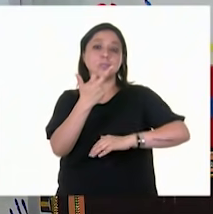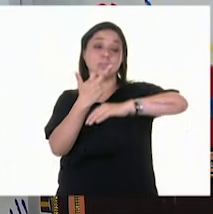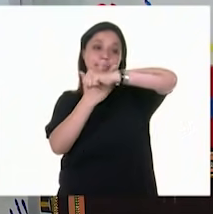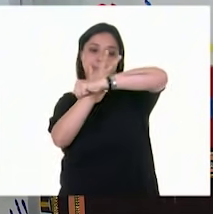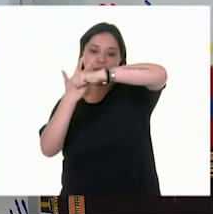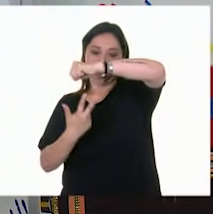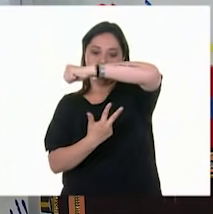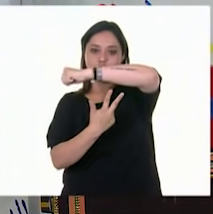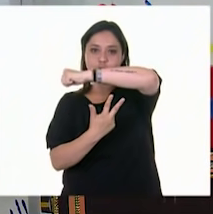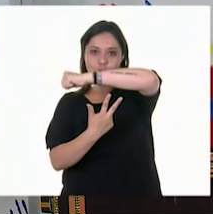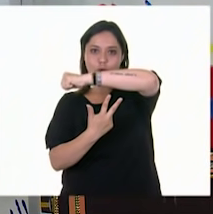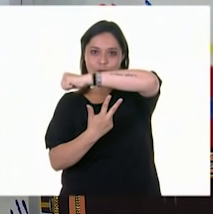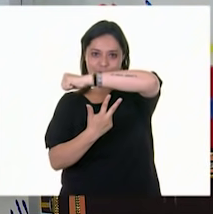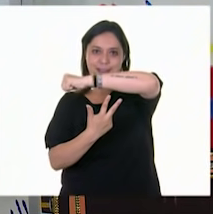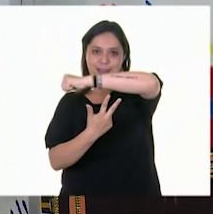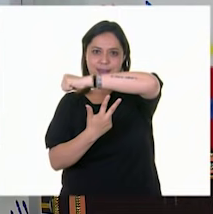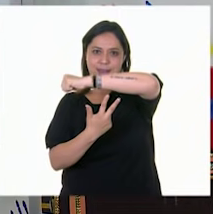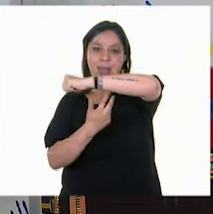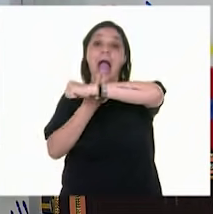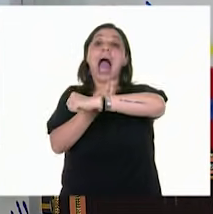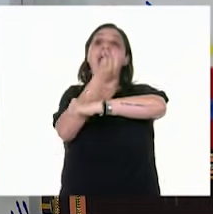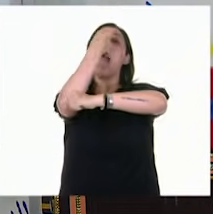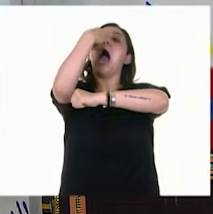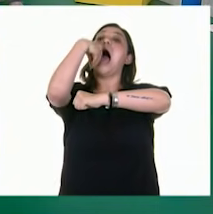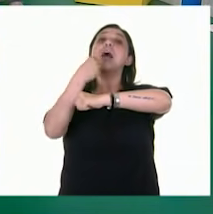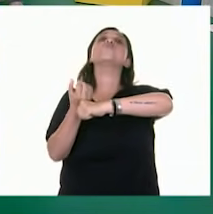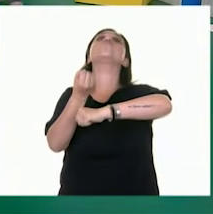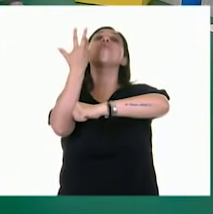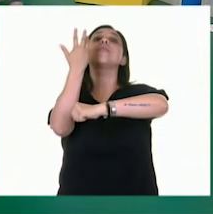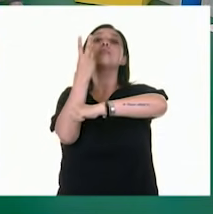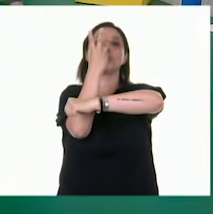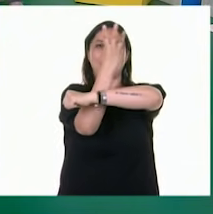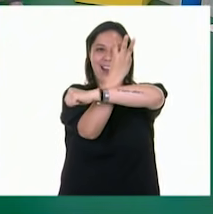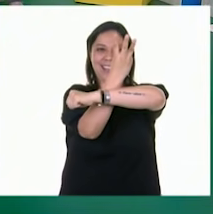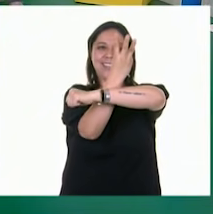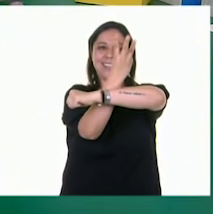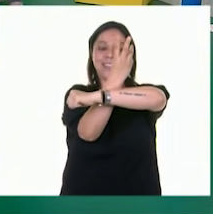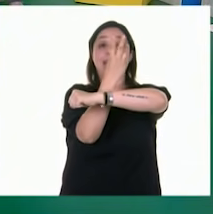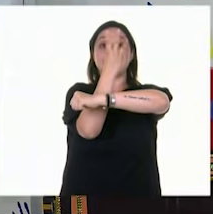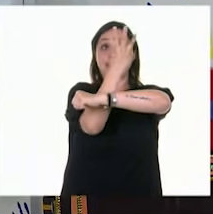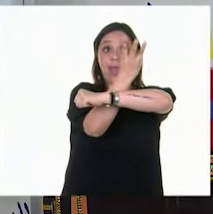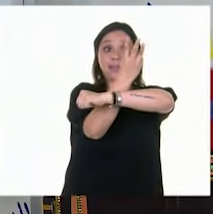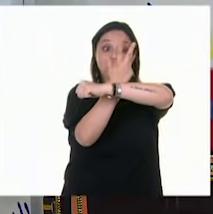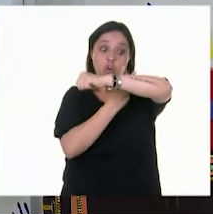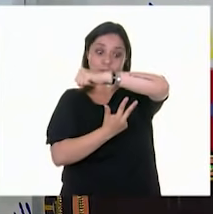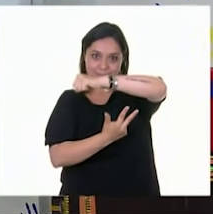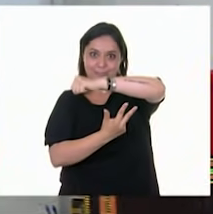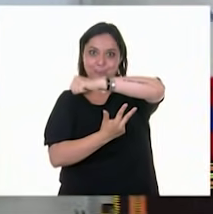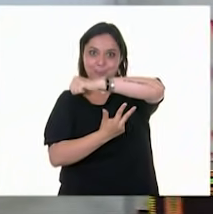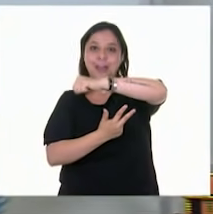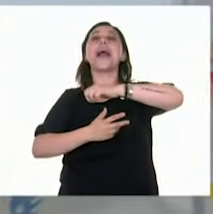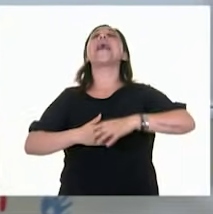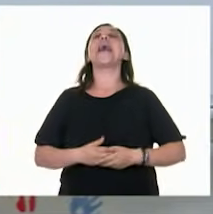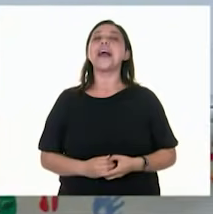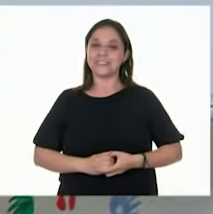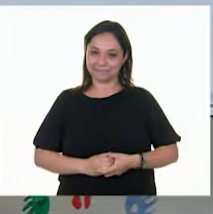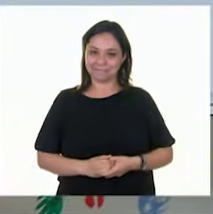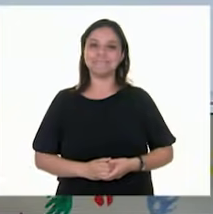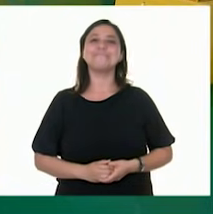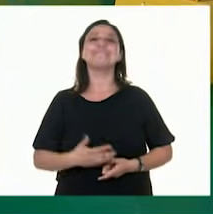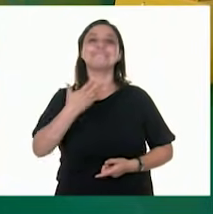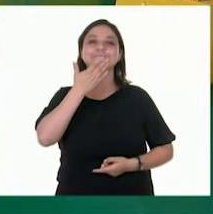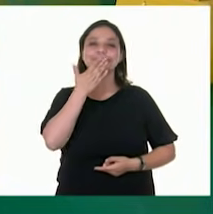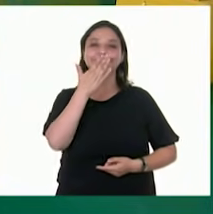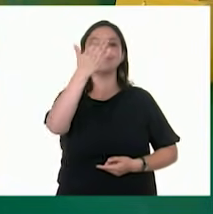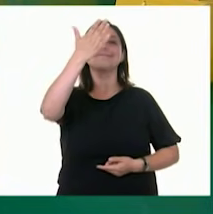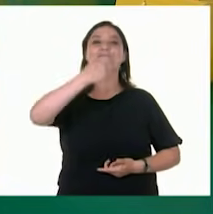denominador. Ajá. ¿Y cuántos ya se comió? 3. 3. Entonces es 3 octavos. ¡Ah! Muy bien,